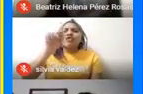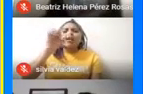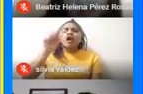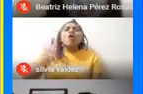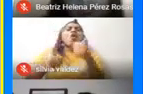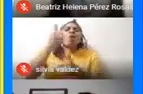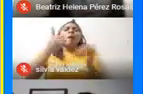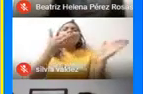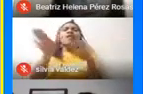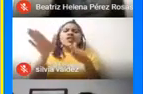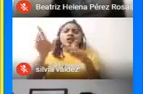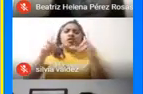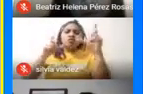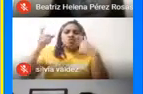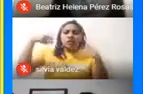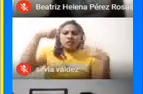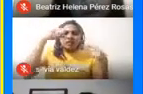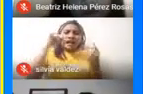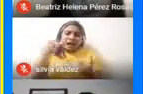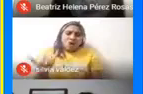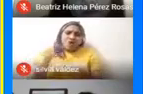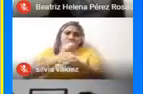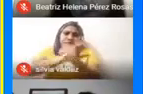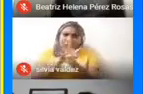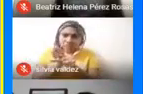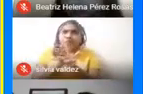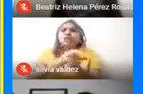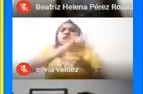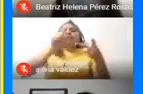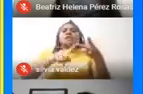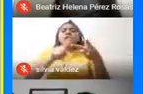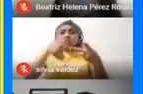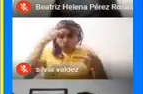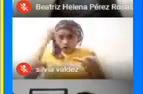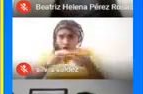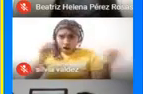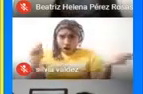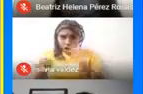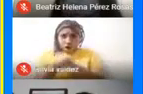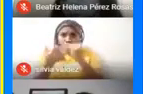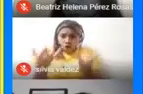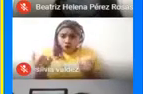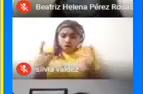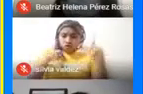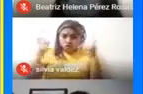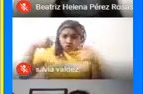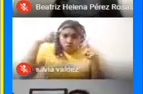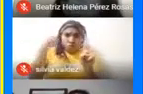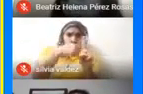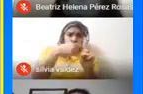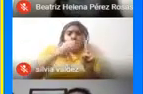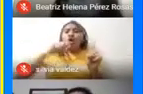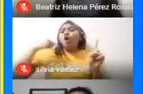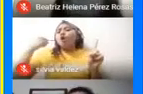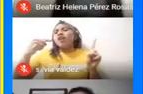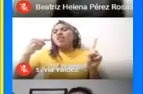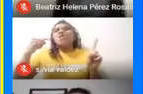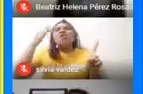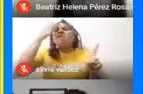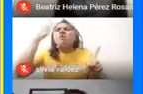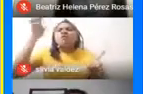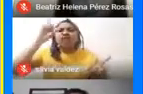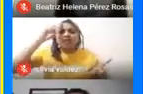turística en tiempos de pandemia? Y Sofía pregunta que si cree que el cambio que se va a dar en el turismo es positivo o negativo y por qué